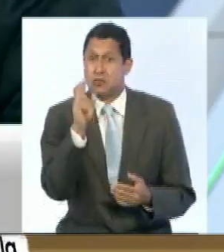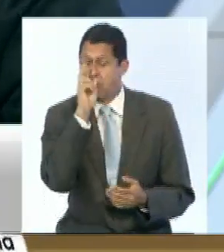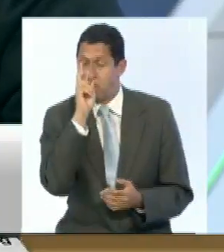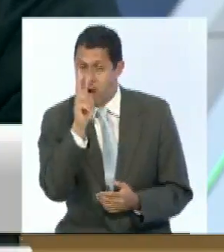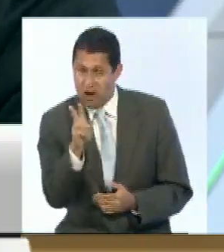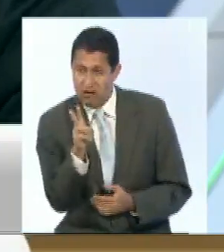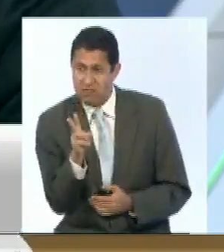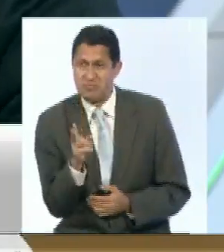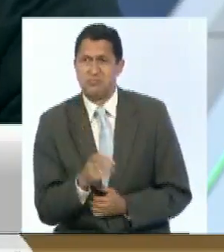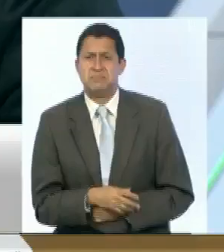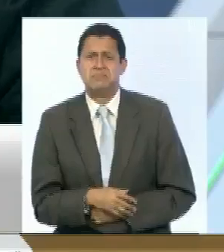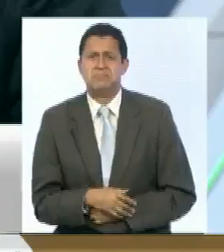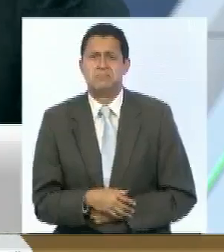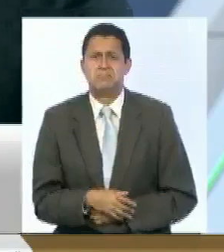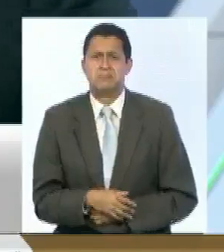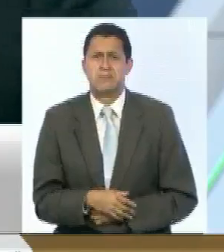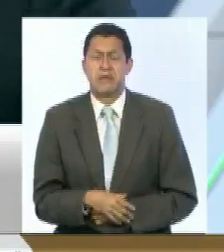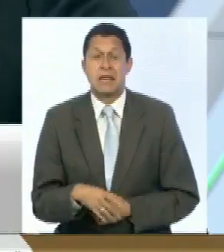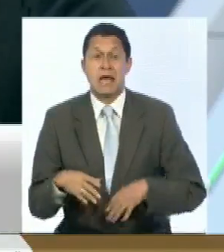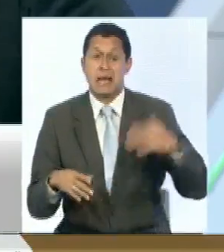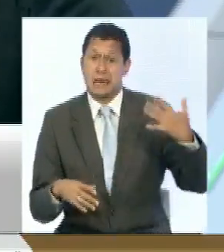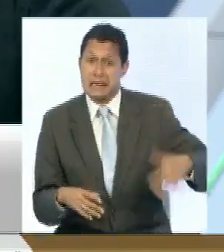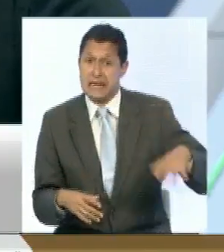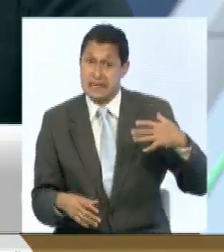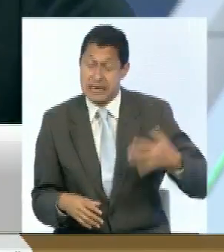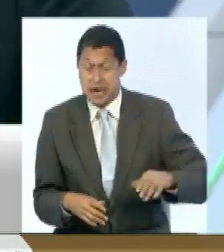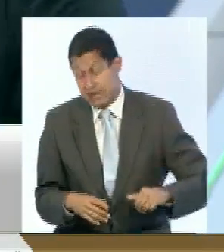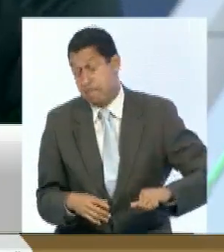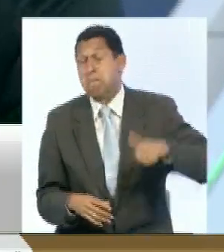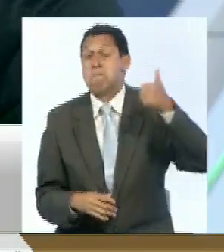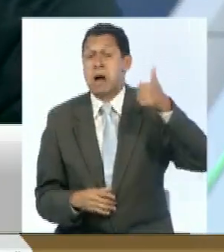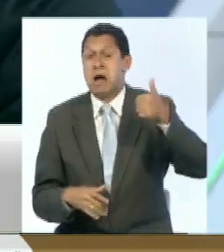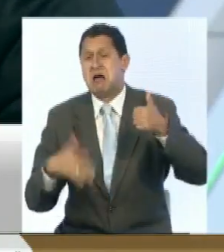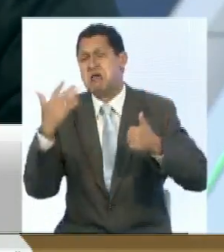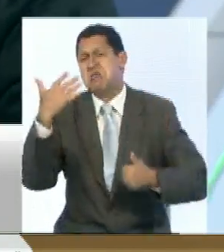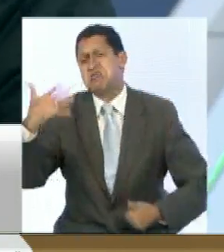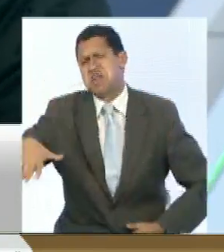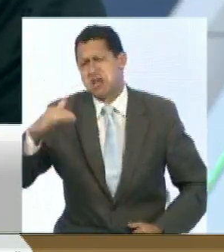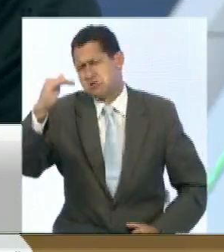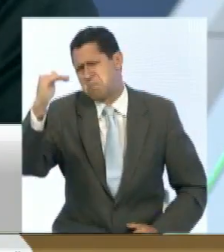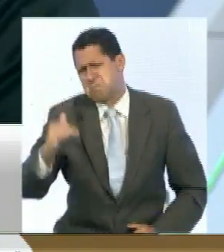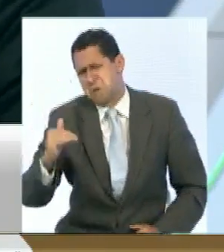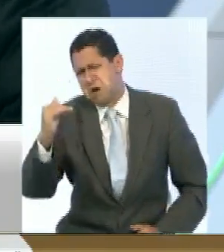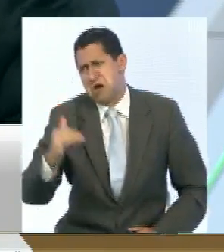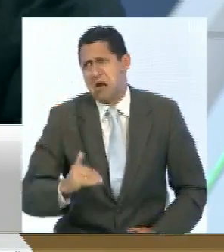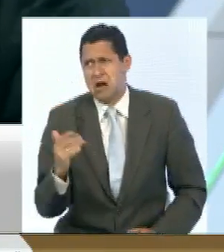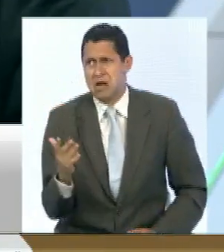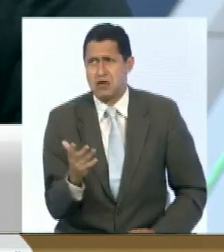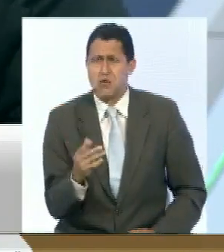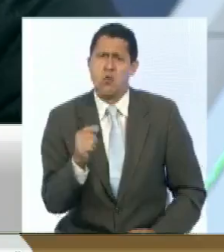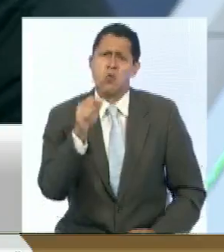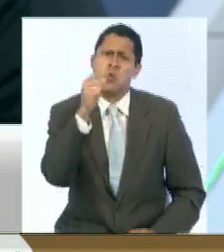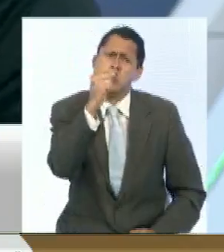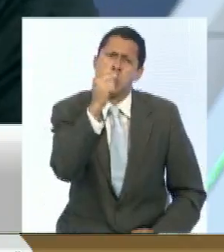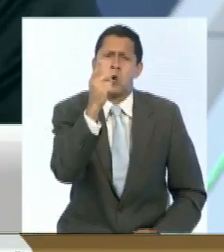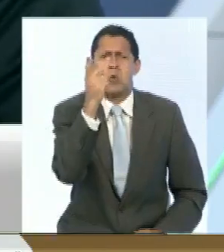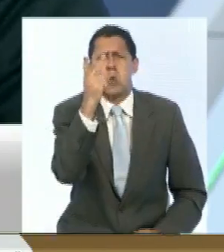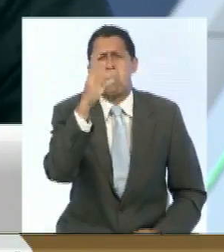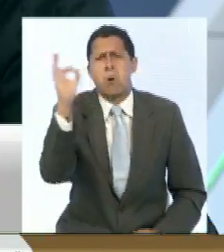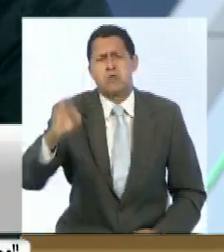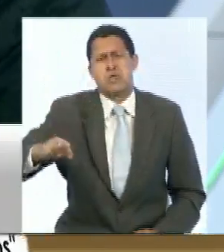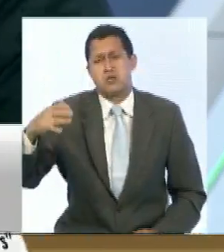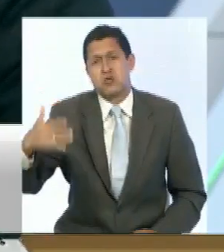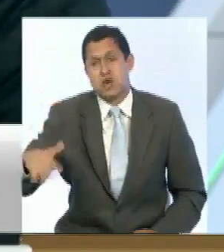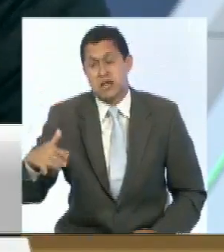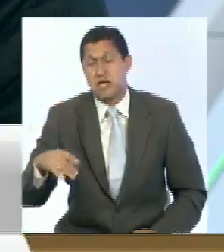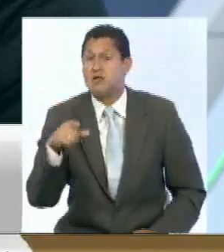ver o se va a presentar del lado izquierdo con más porcentaje que en el lado derecho en el lado derecho lo podemos ver de 1 a 2% nada más incluso